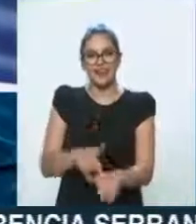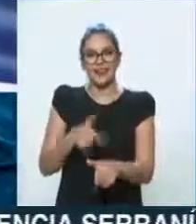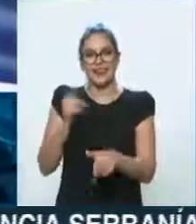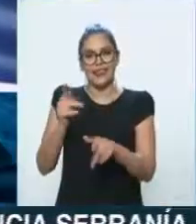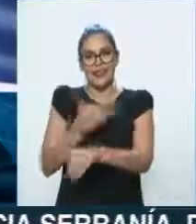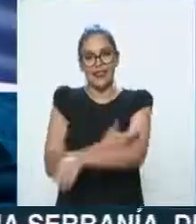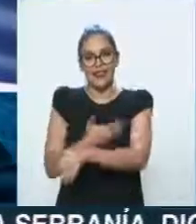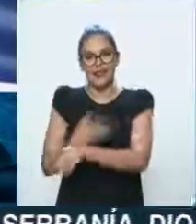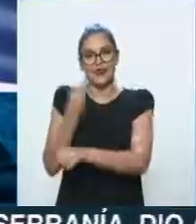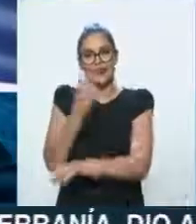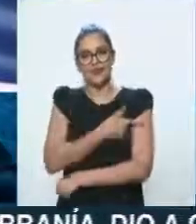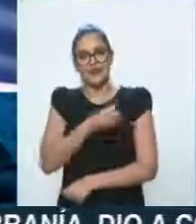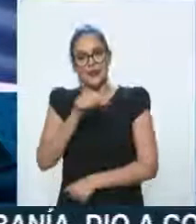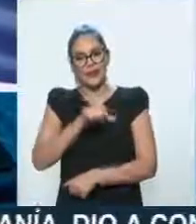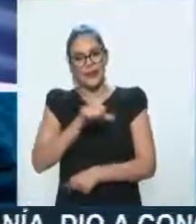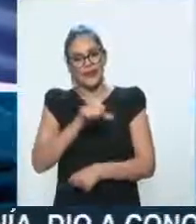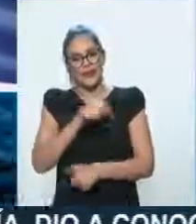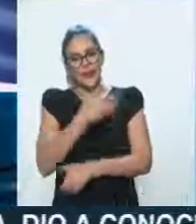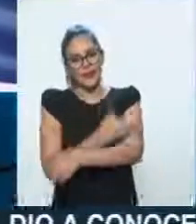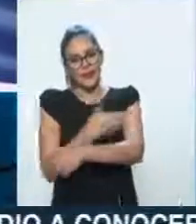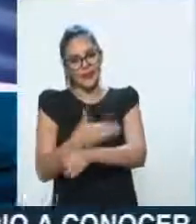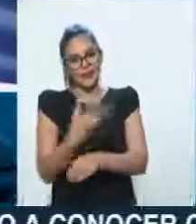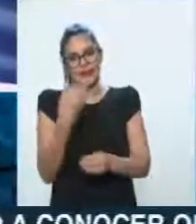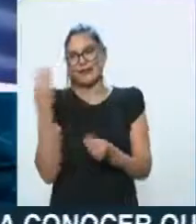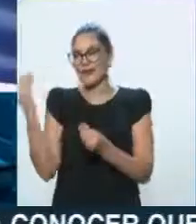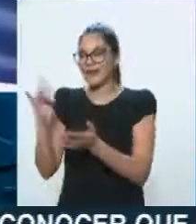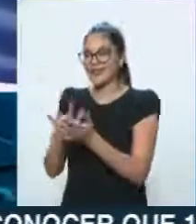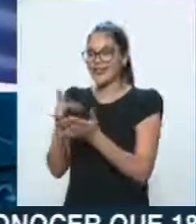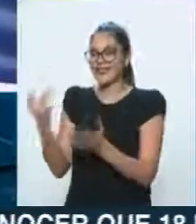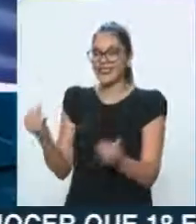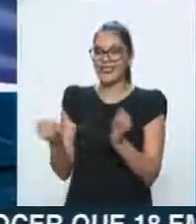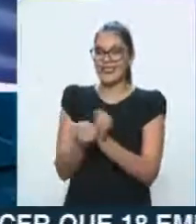Qué gusto que haya estado aquí. Muchísimas gracias, Juan, te lo agradezco muchísimo y estoy a tus órdenes.